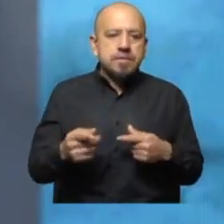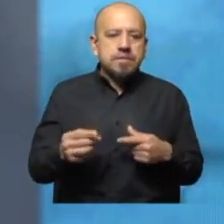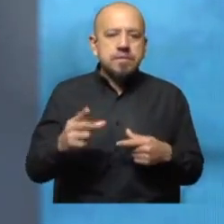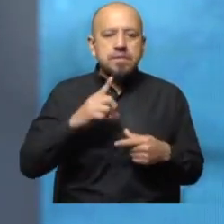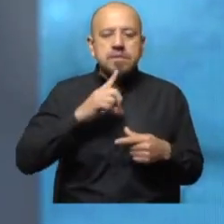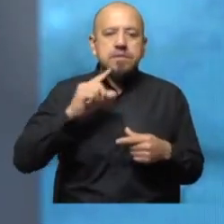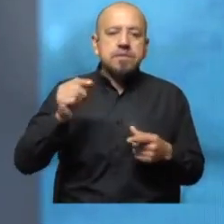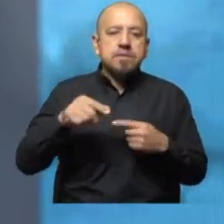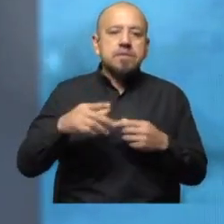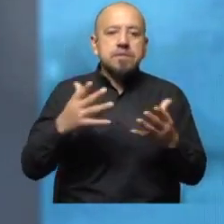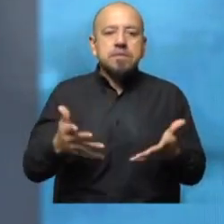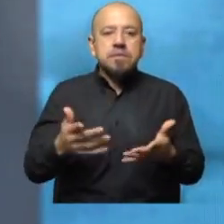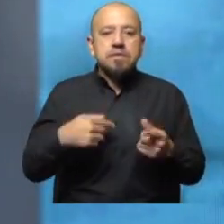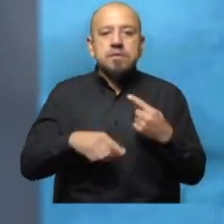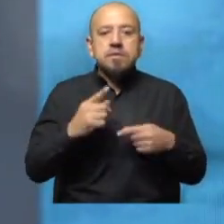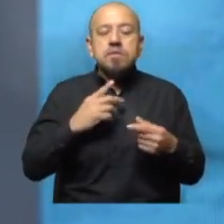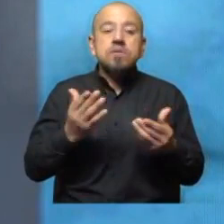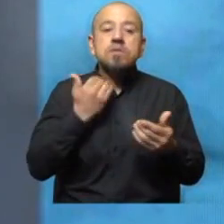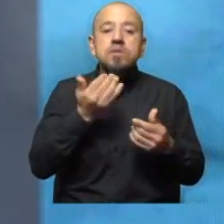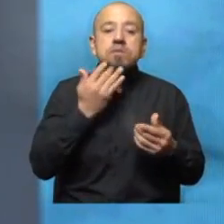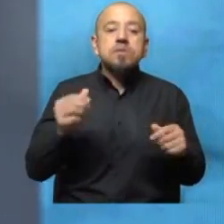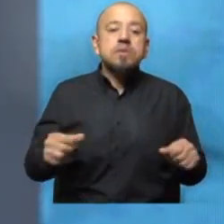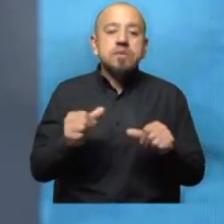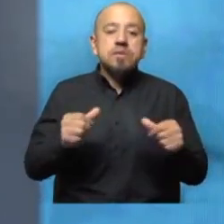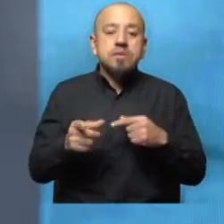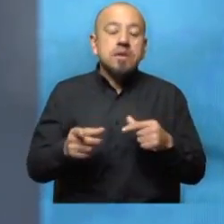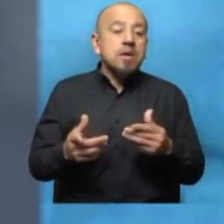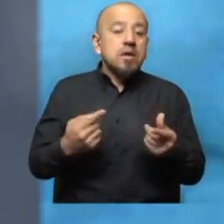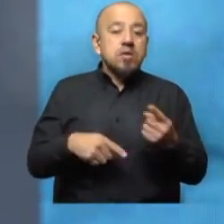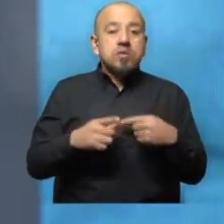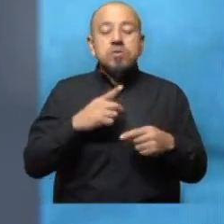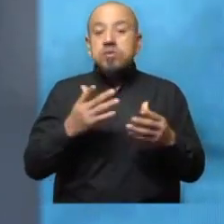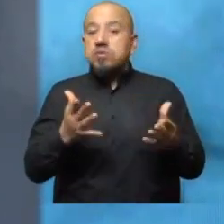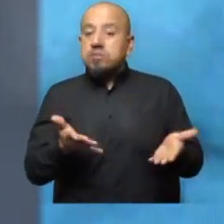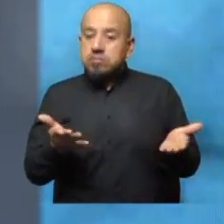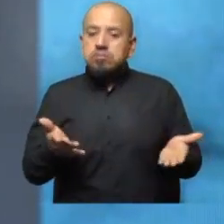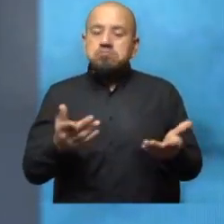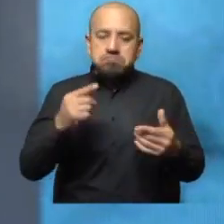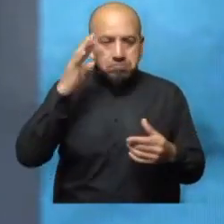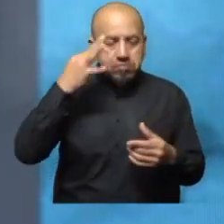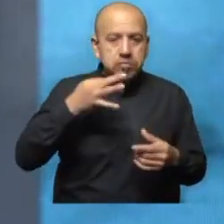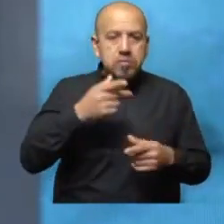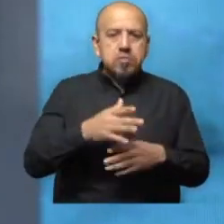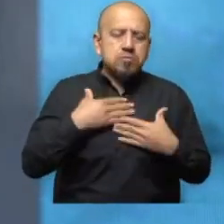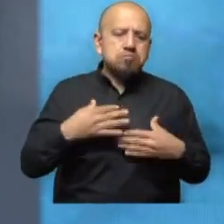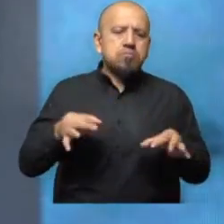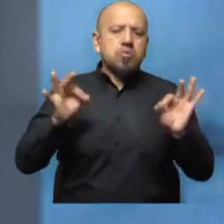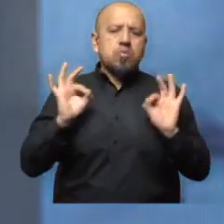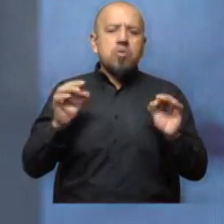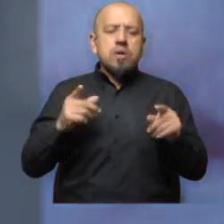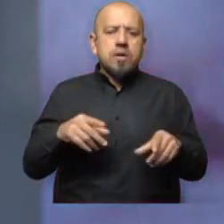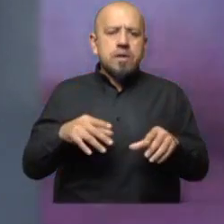me voy a poner ansiosa y no voy a hacer como que hay algo de que yo fui descubriendo dije ah no pero en realidad me siento mucho más cómodo en